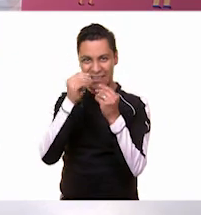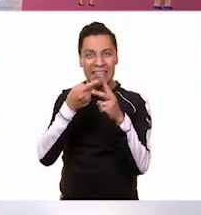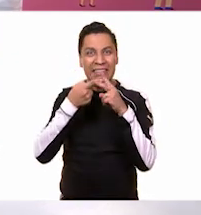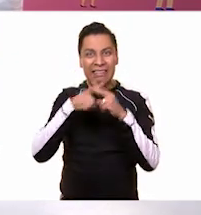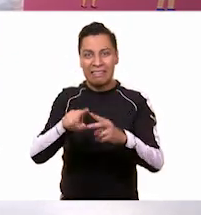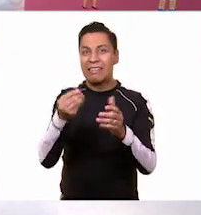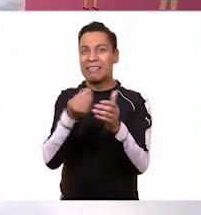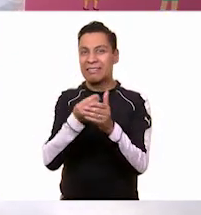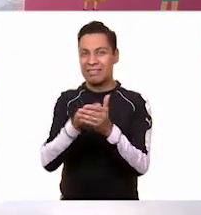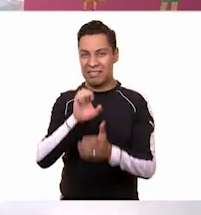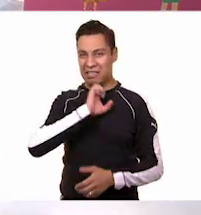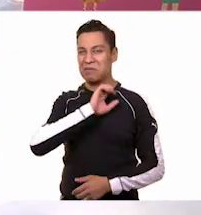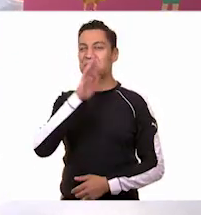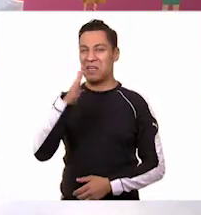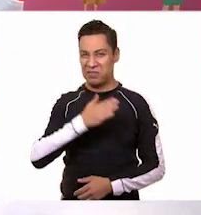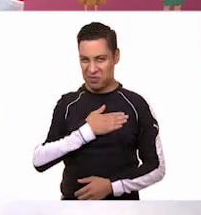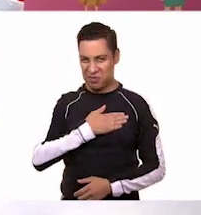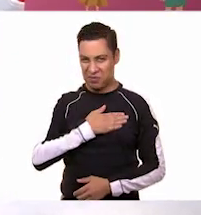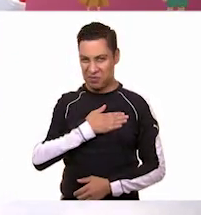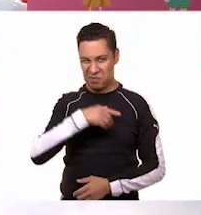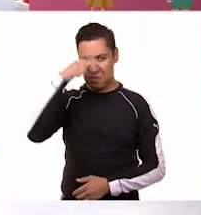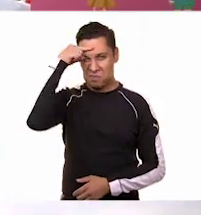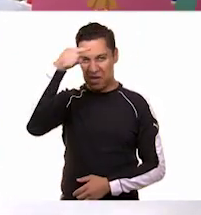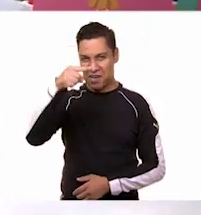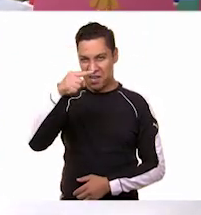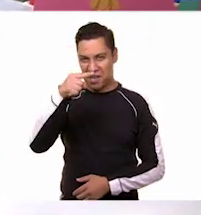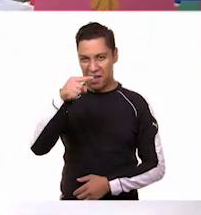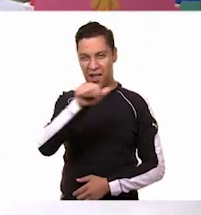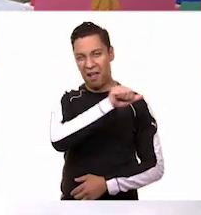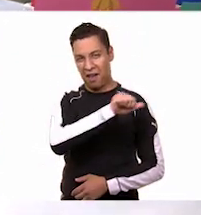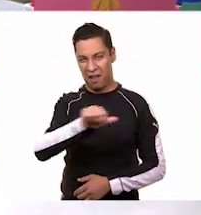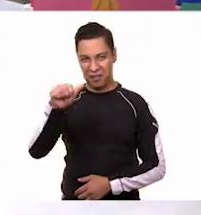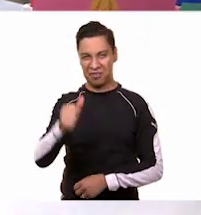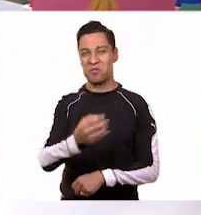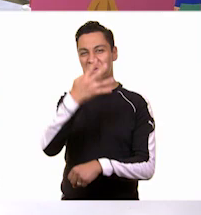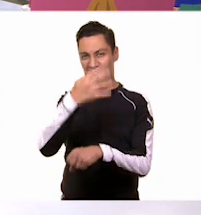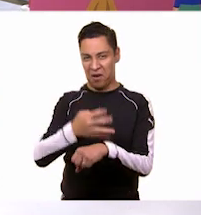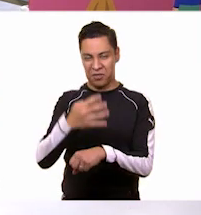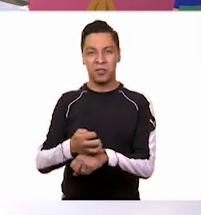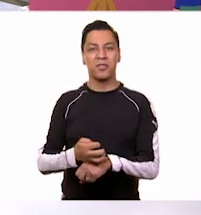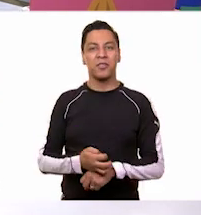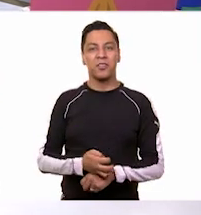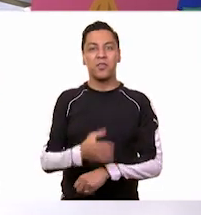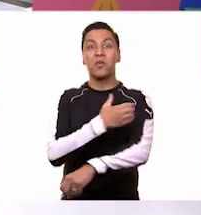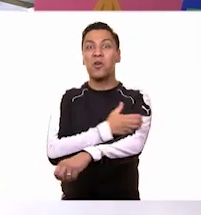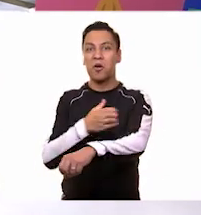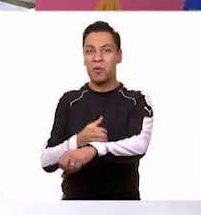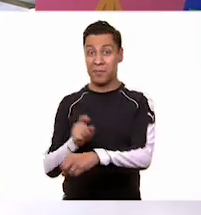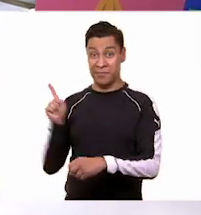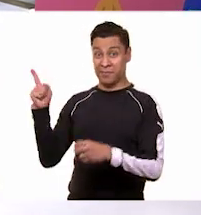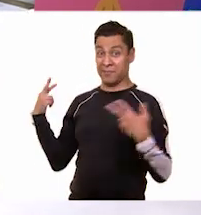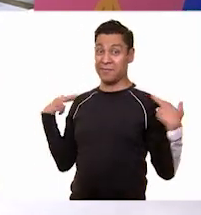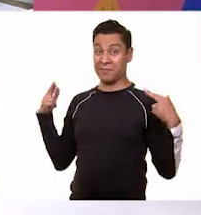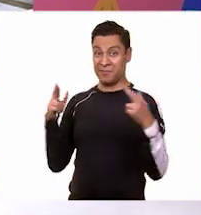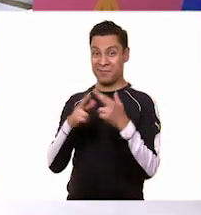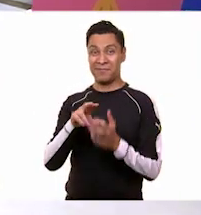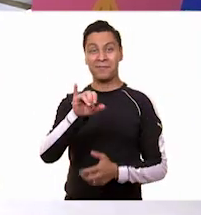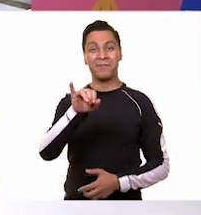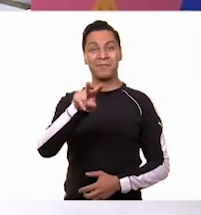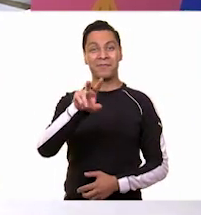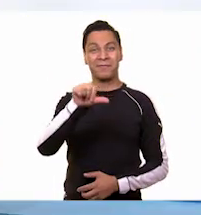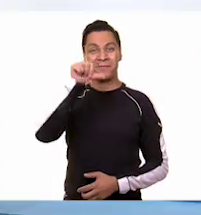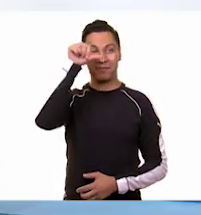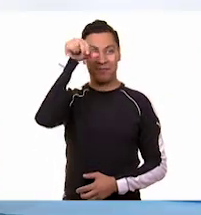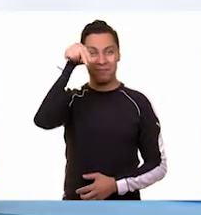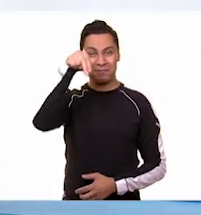con su sesión de lengua materna español para cuarto grado. Y como siempre, por supuesto, en la compañía del maestro Iván Olmos Estrella.